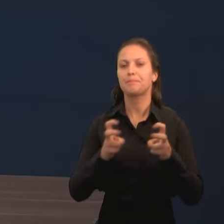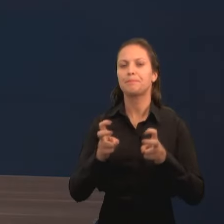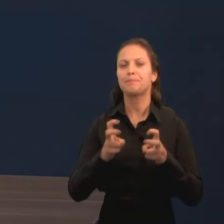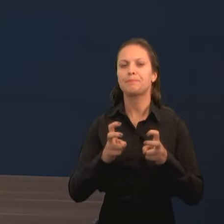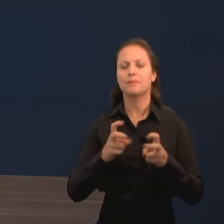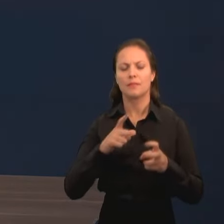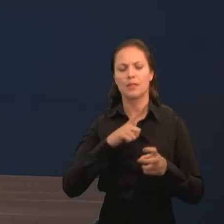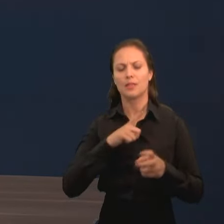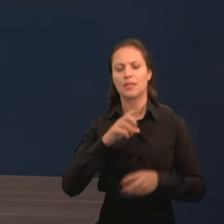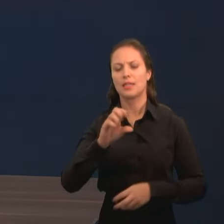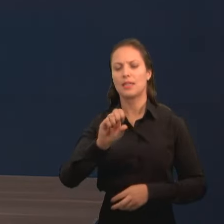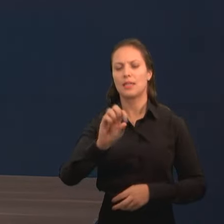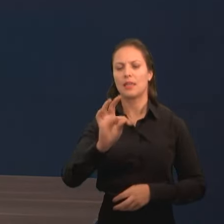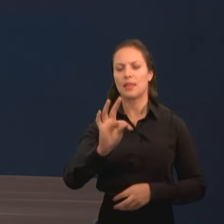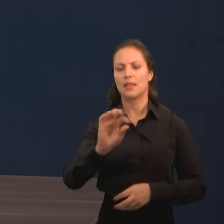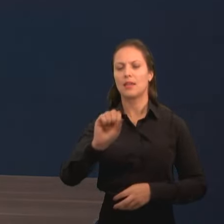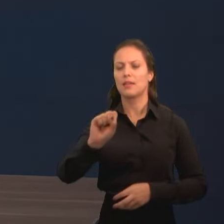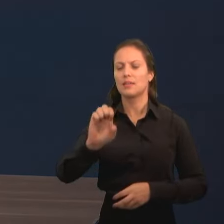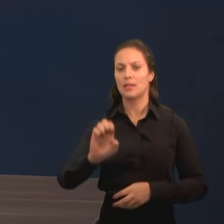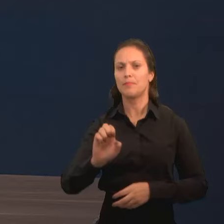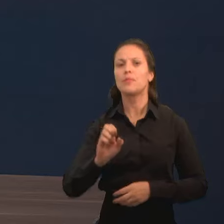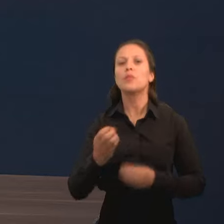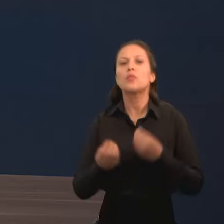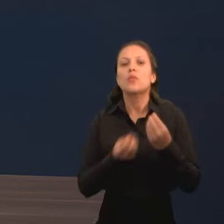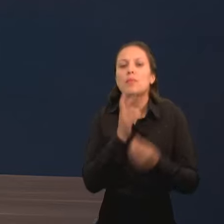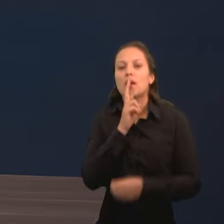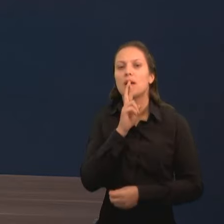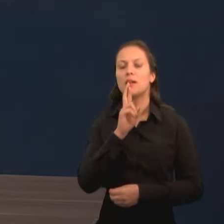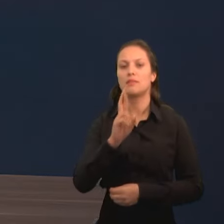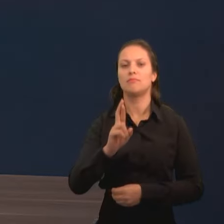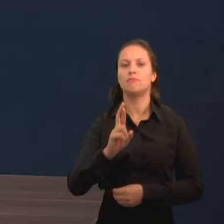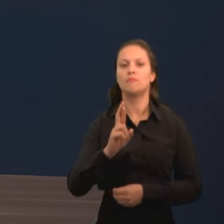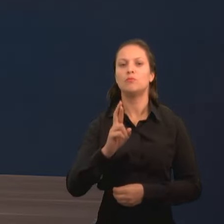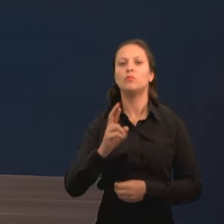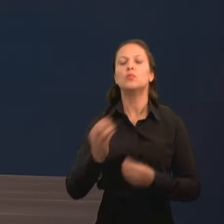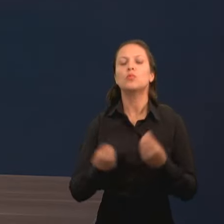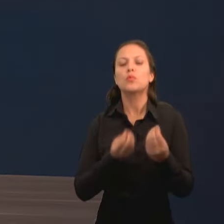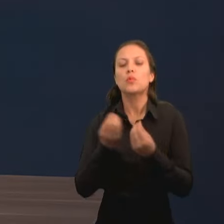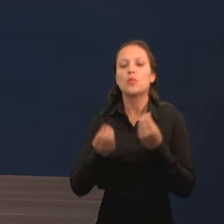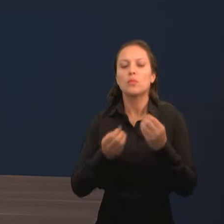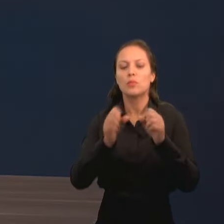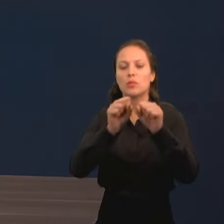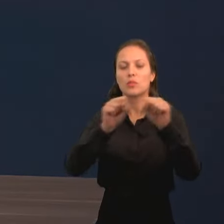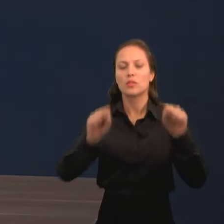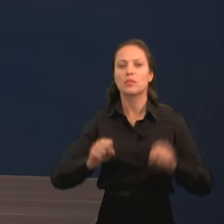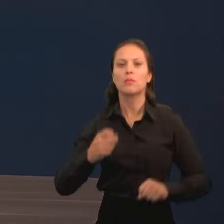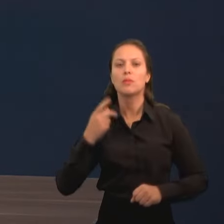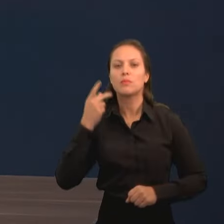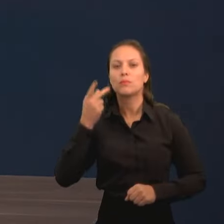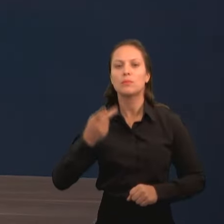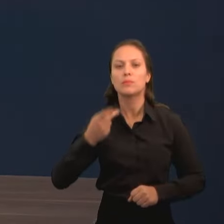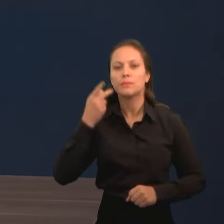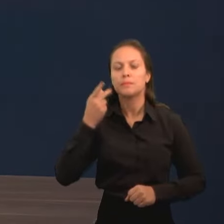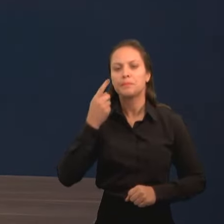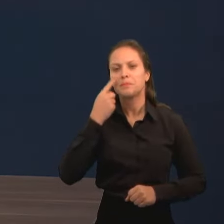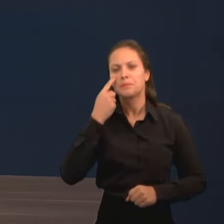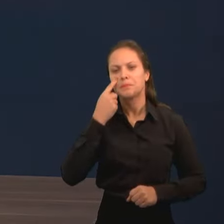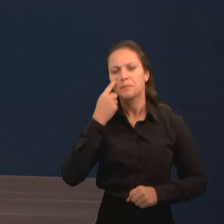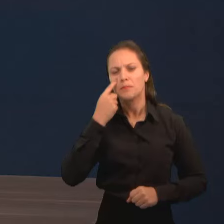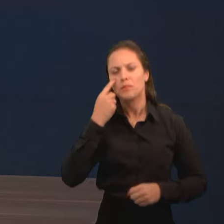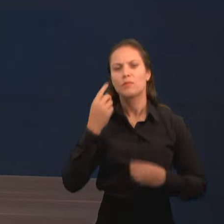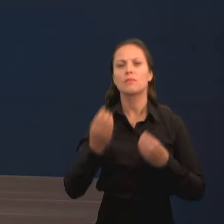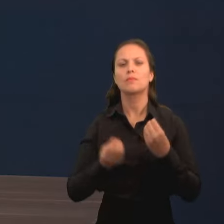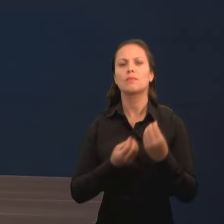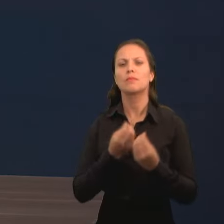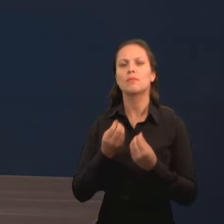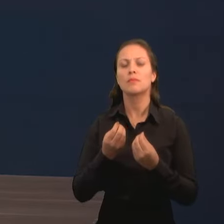vemos las operaciones del TSE, es una respuesta para el sistema político como un todo.